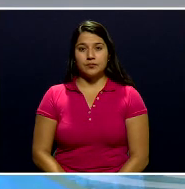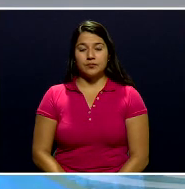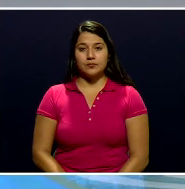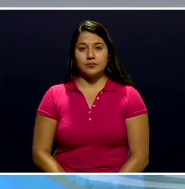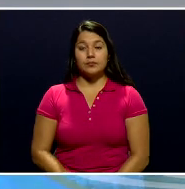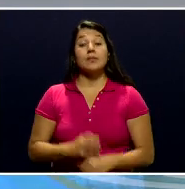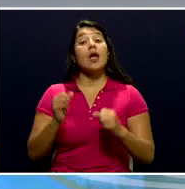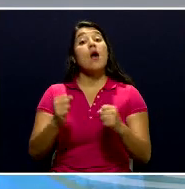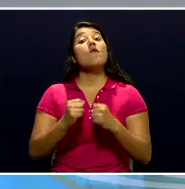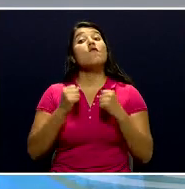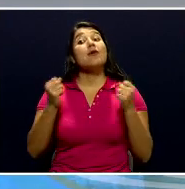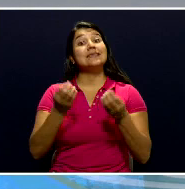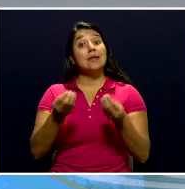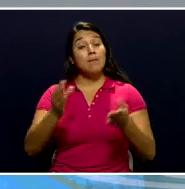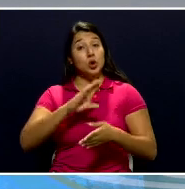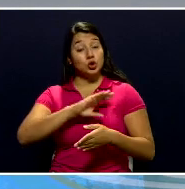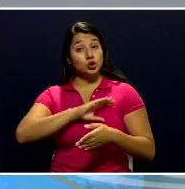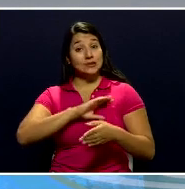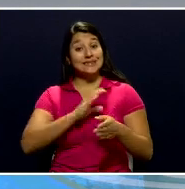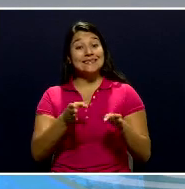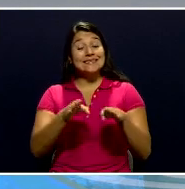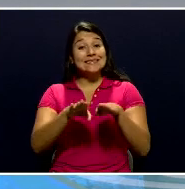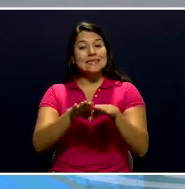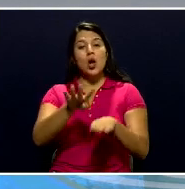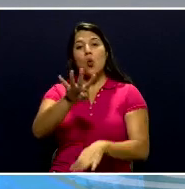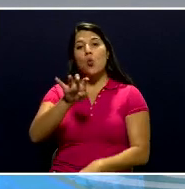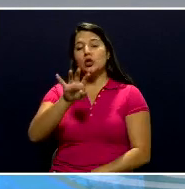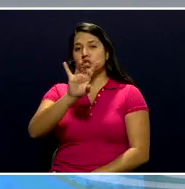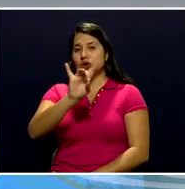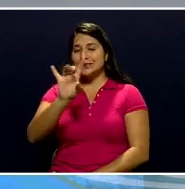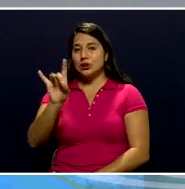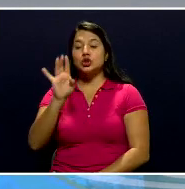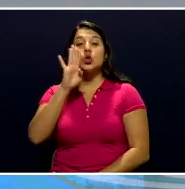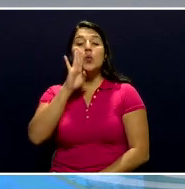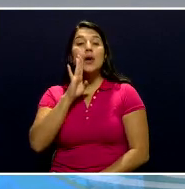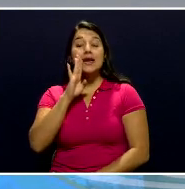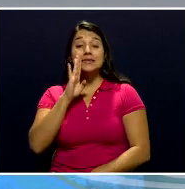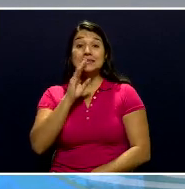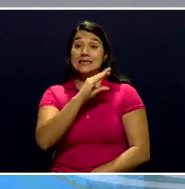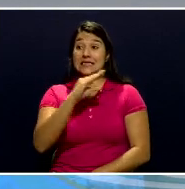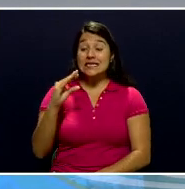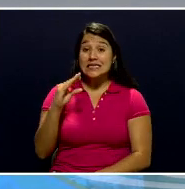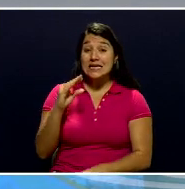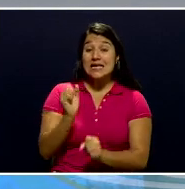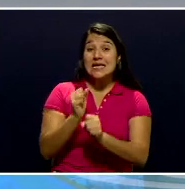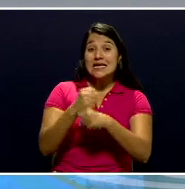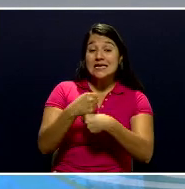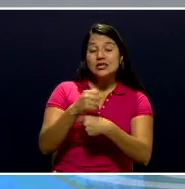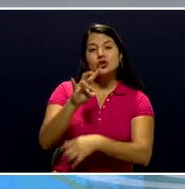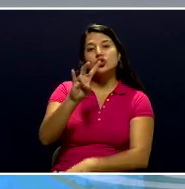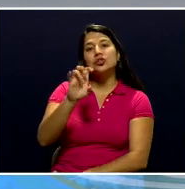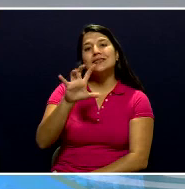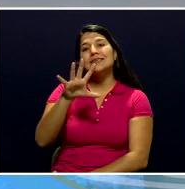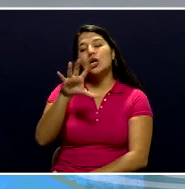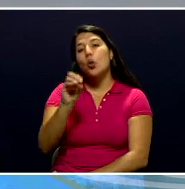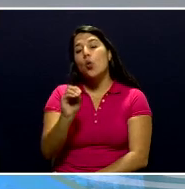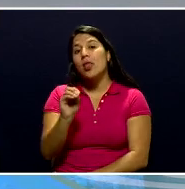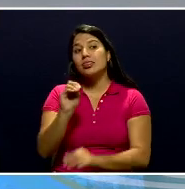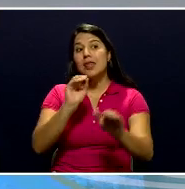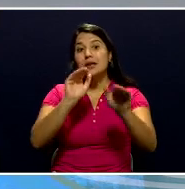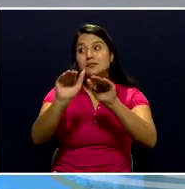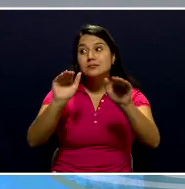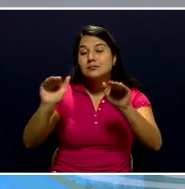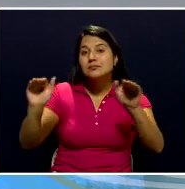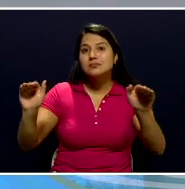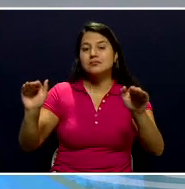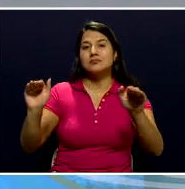La fuerza pública ha cerrado 488 bares y han realizado 750 notificaciones